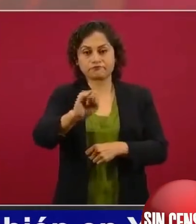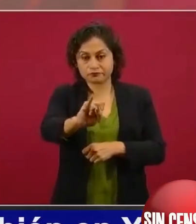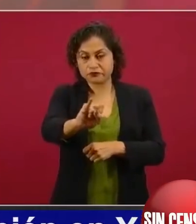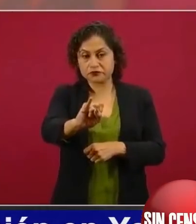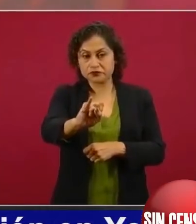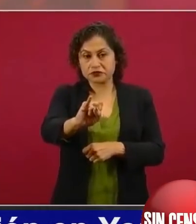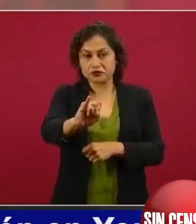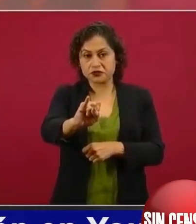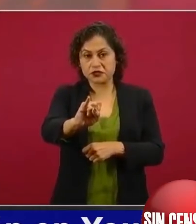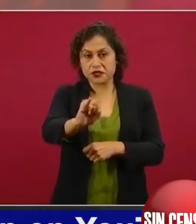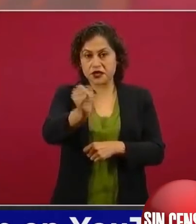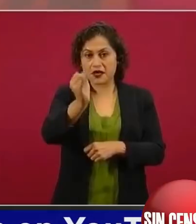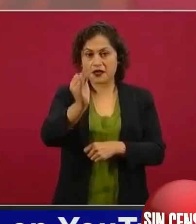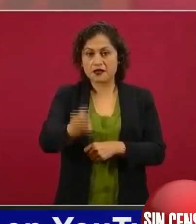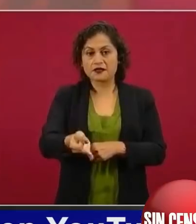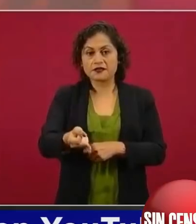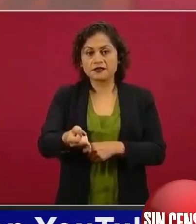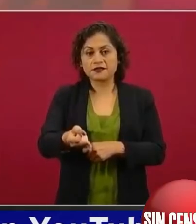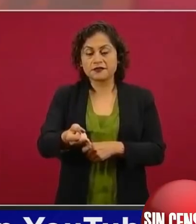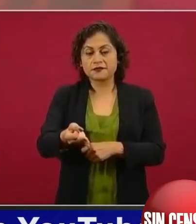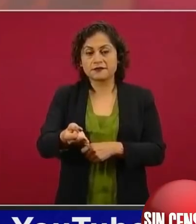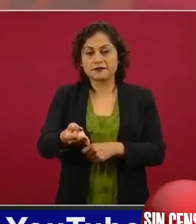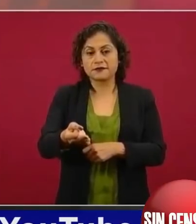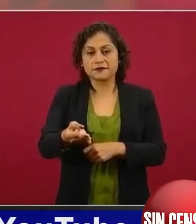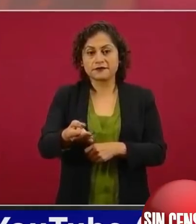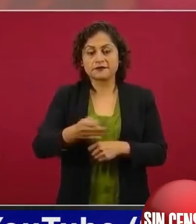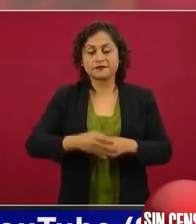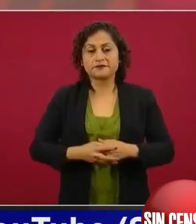del que